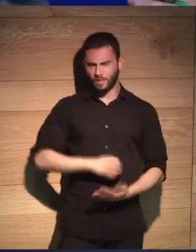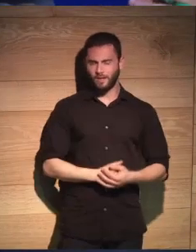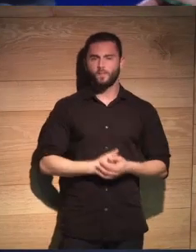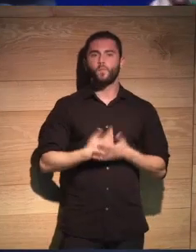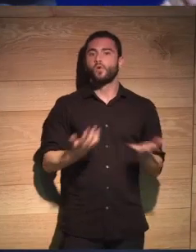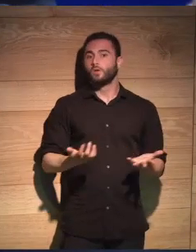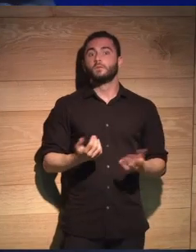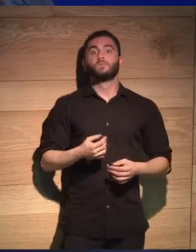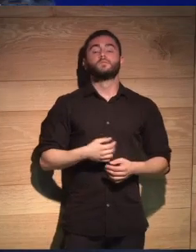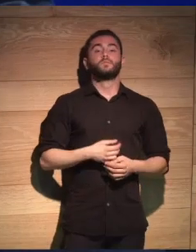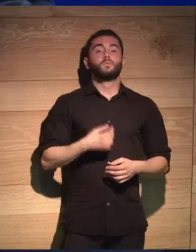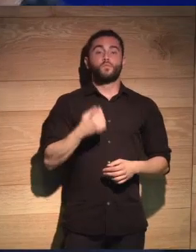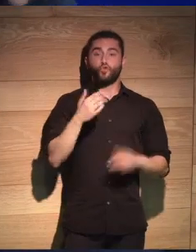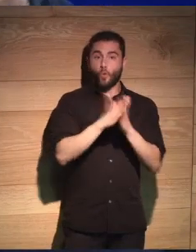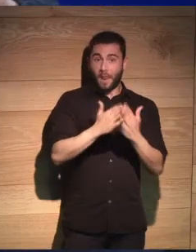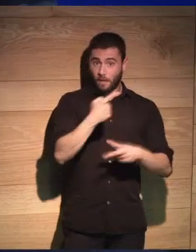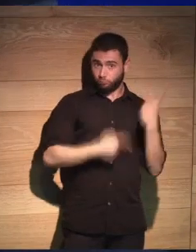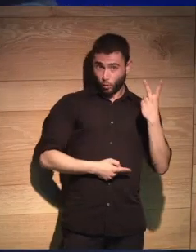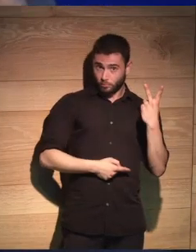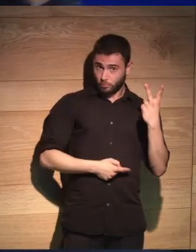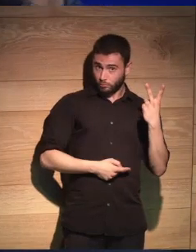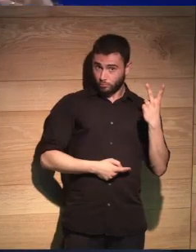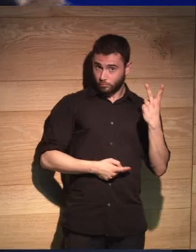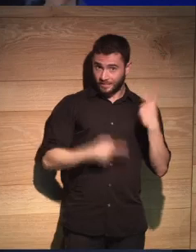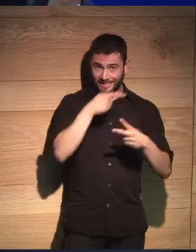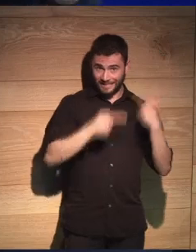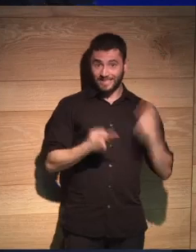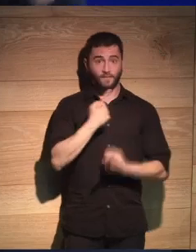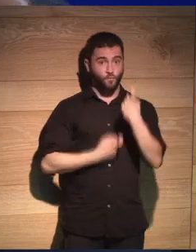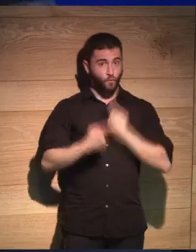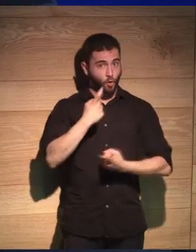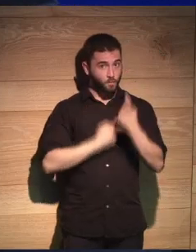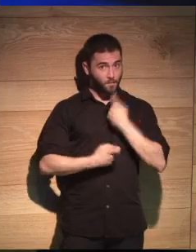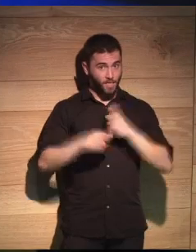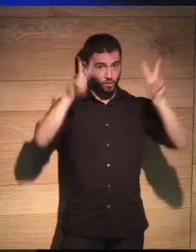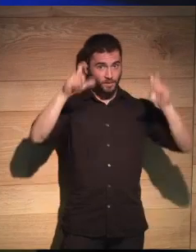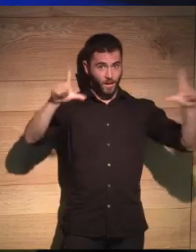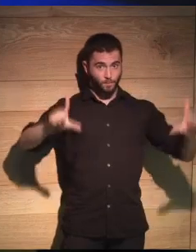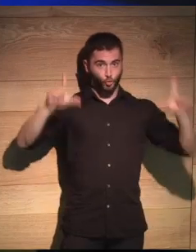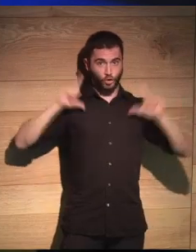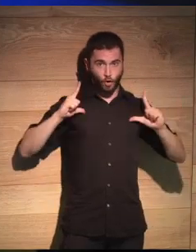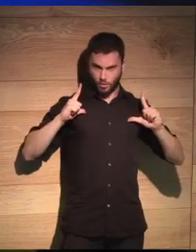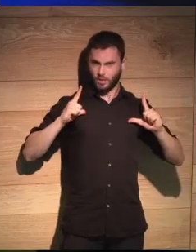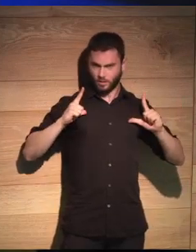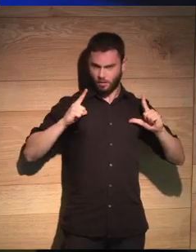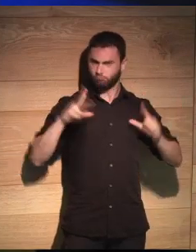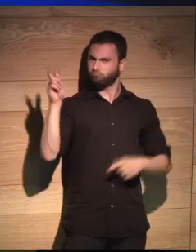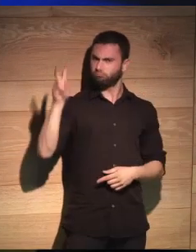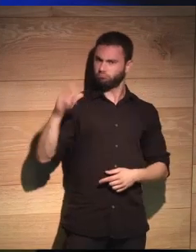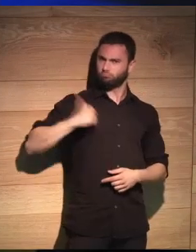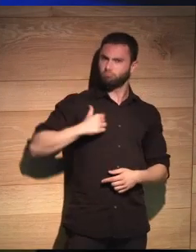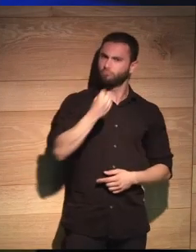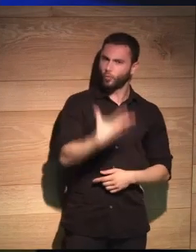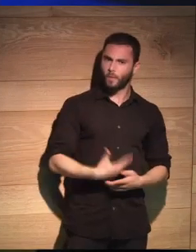que yo creo que son dos novelas para las cuales la información sobre sus protagonistas nos viene muy bien.